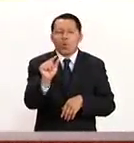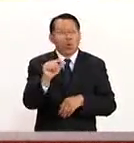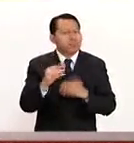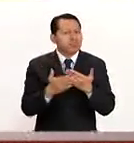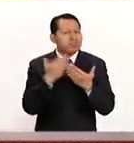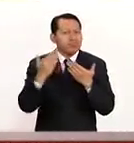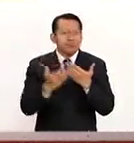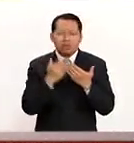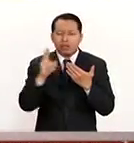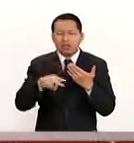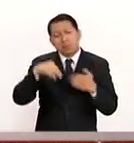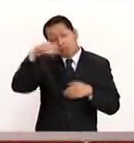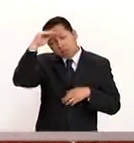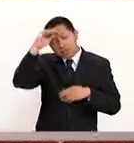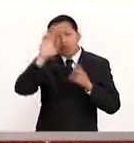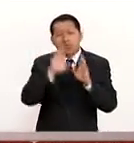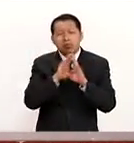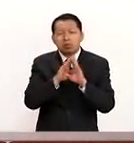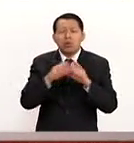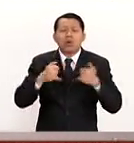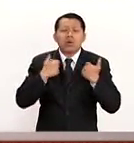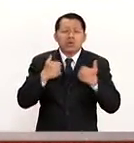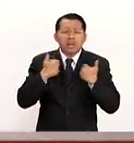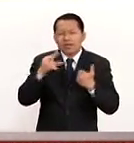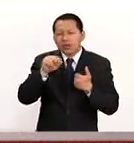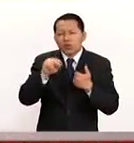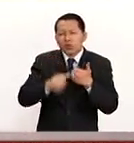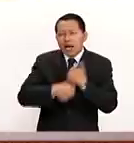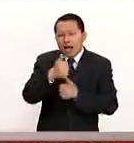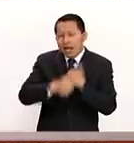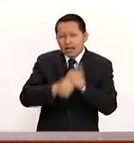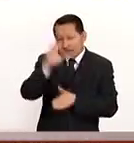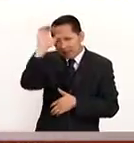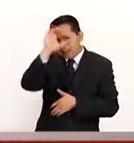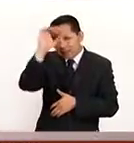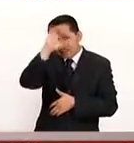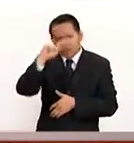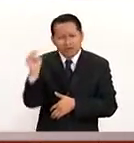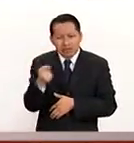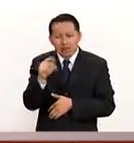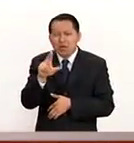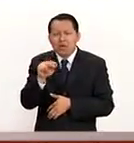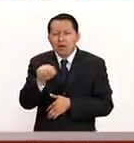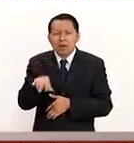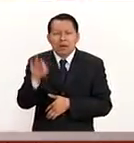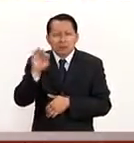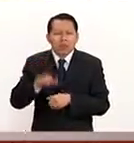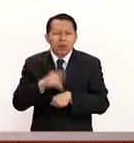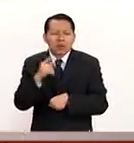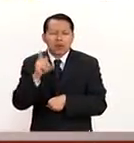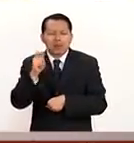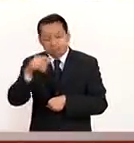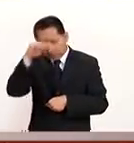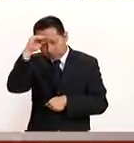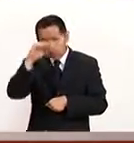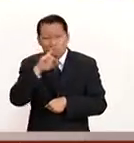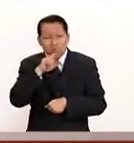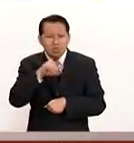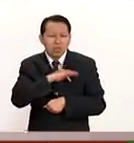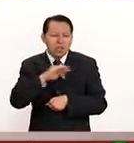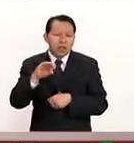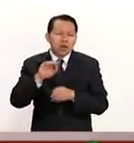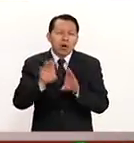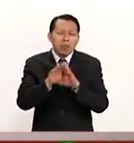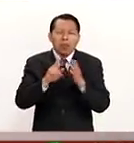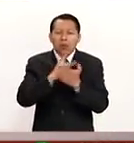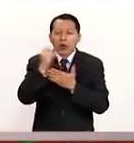que básicamente los chicos no eligen carreras científico-tecnológicas porque finalmente eligen algo con lo que se pueden proyectar, con lo que tienen